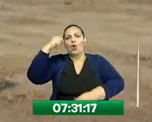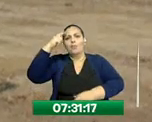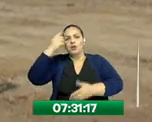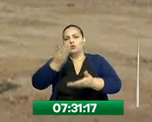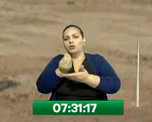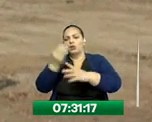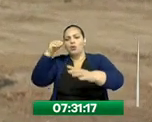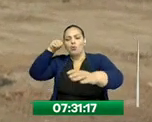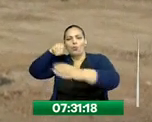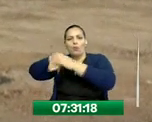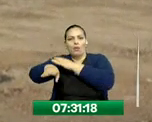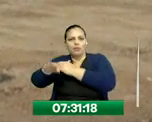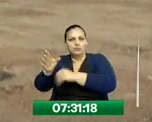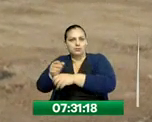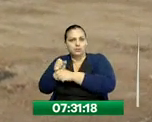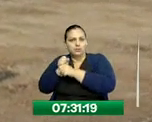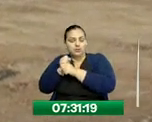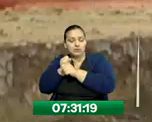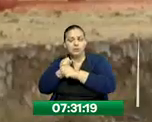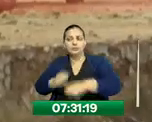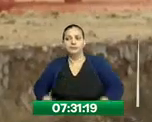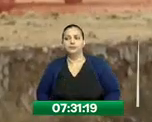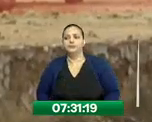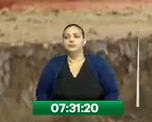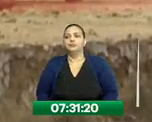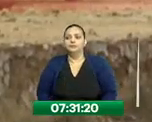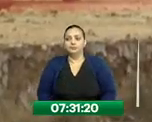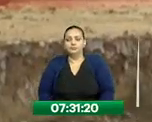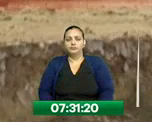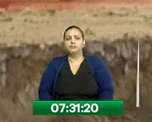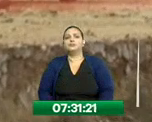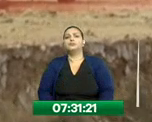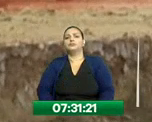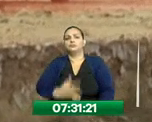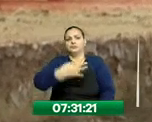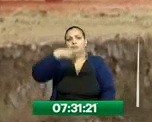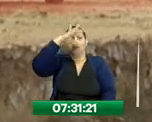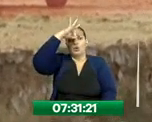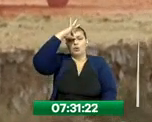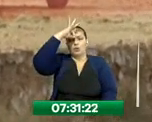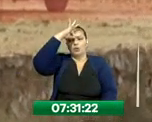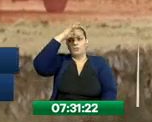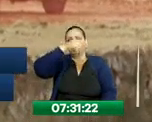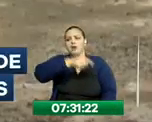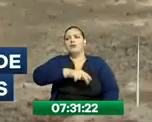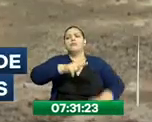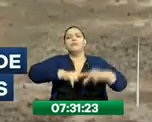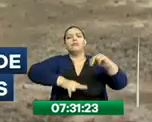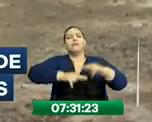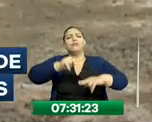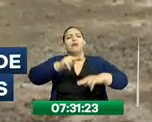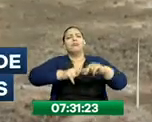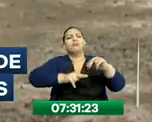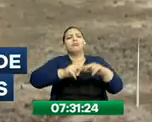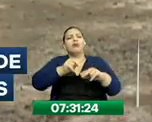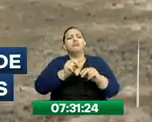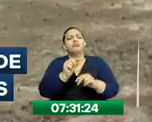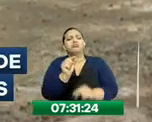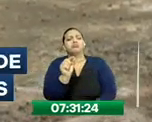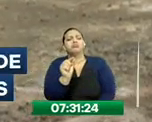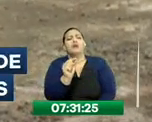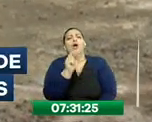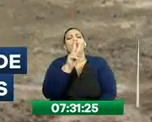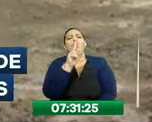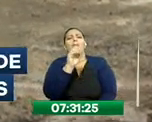de la construcción de la Casa de Salud de 30 camas apenas es del 2%, por lo cual se abrirá un nuevo proceso de adjudicación